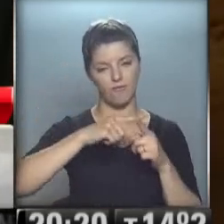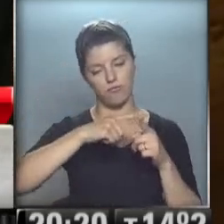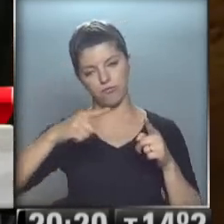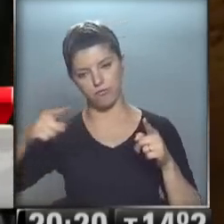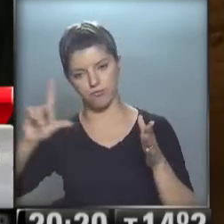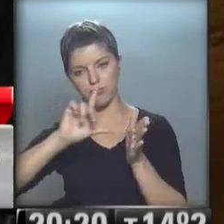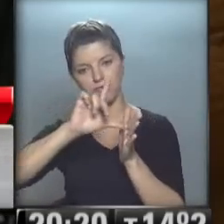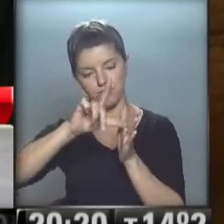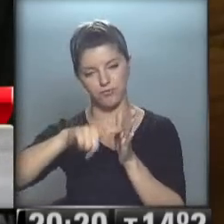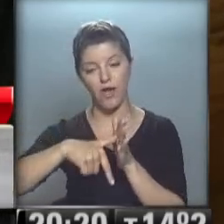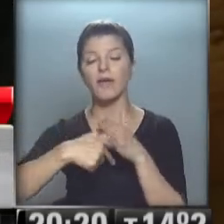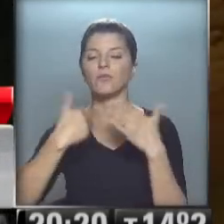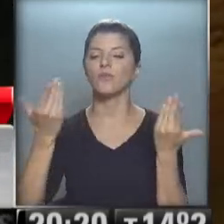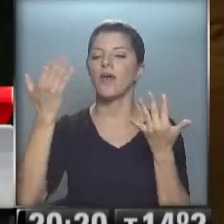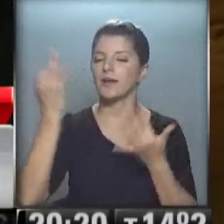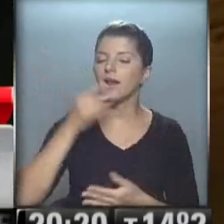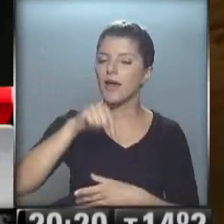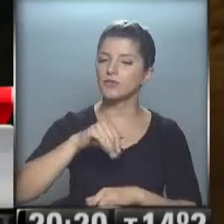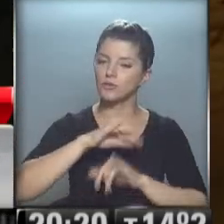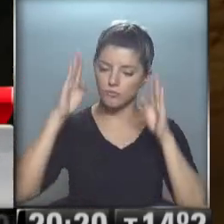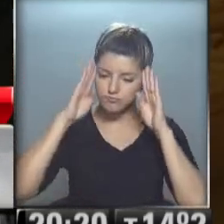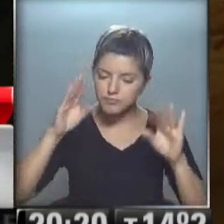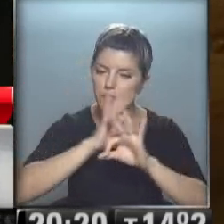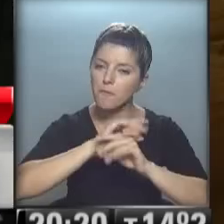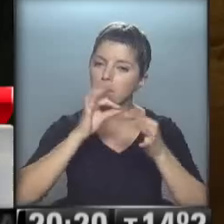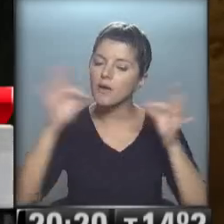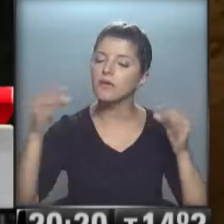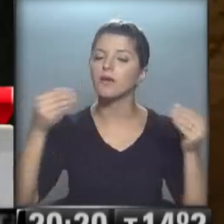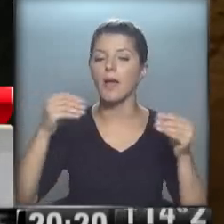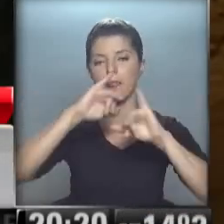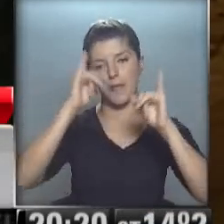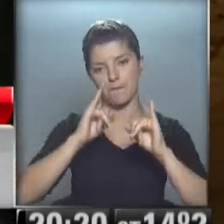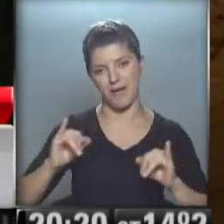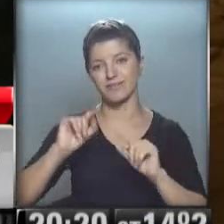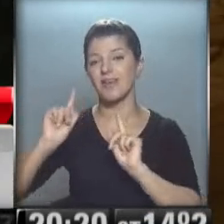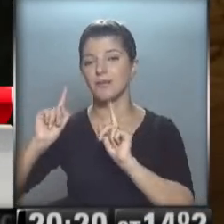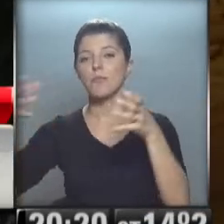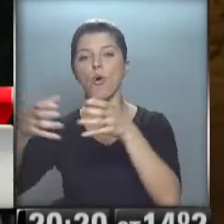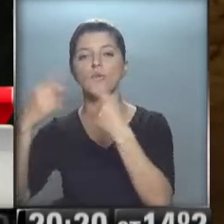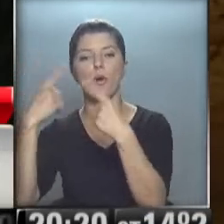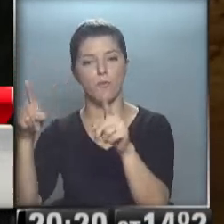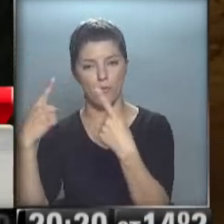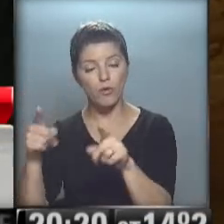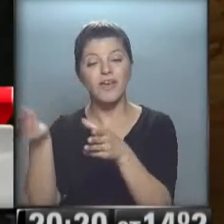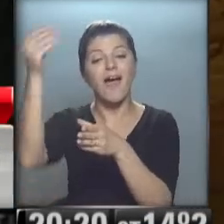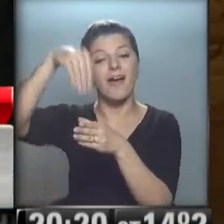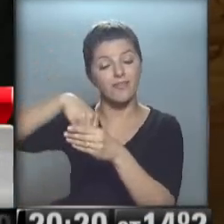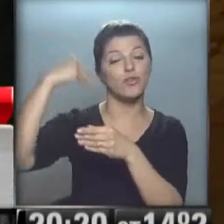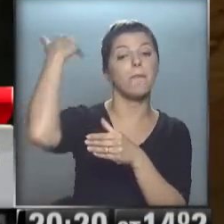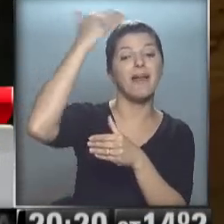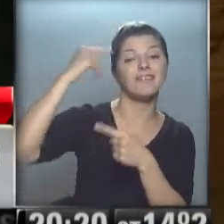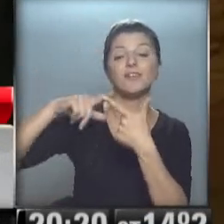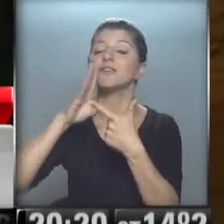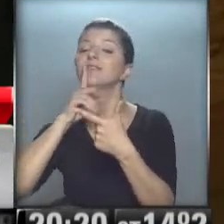y realmente esto es un mensaje de paz en esta orquesta que él encabeza de palestinos e israelíes en